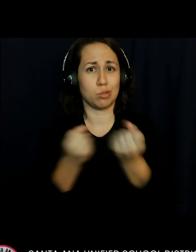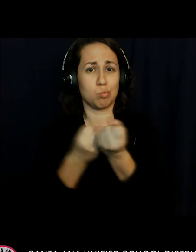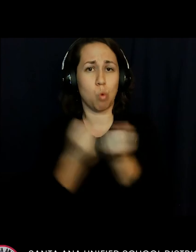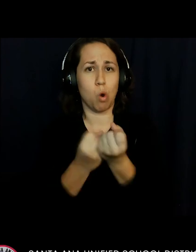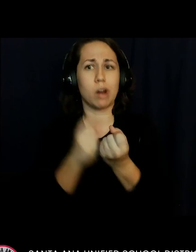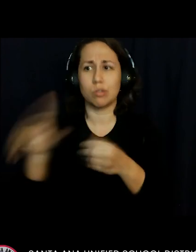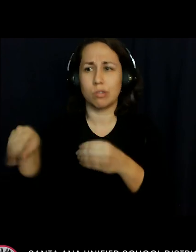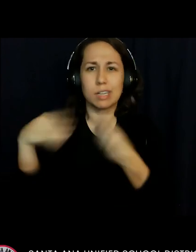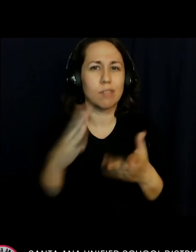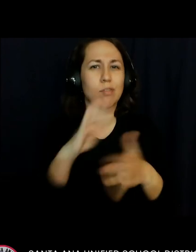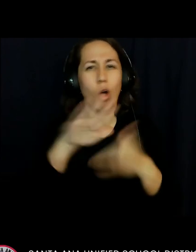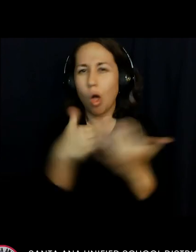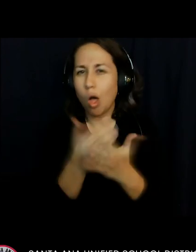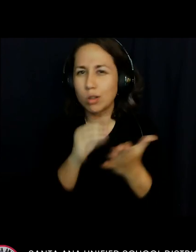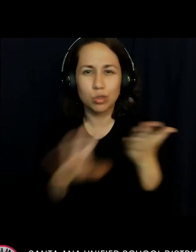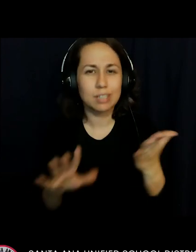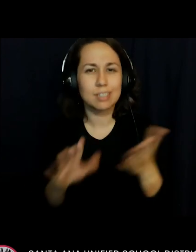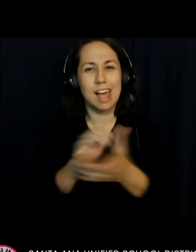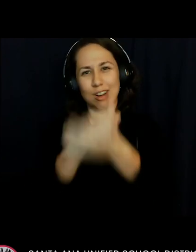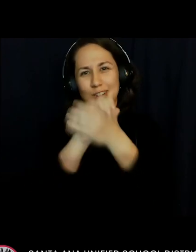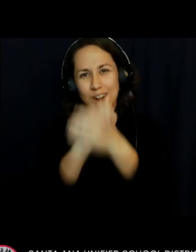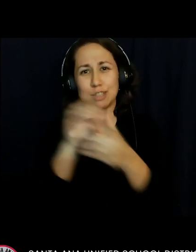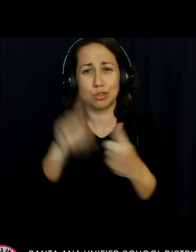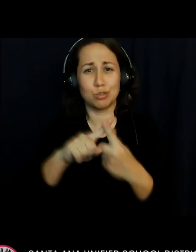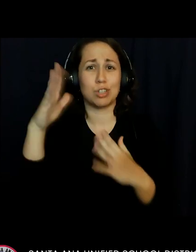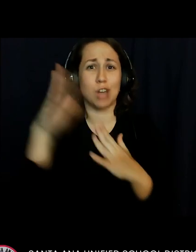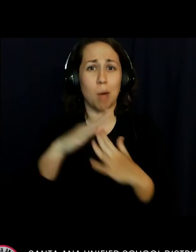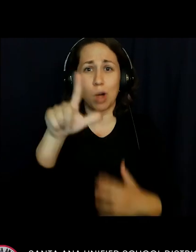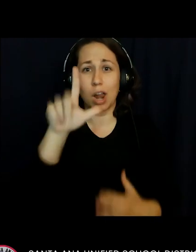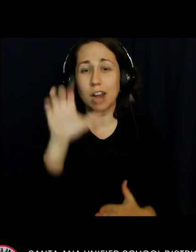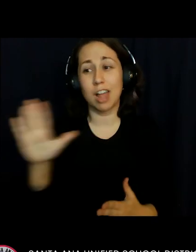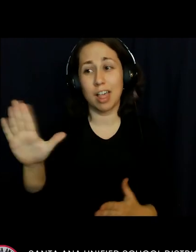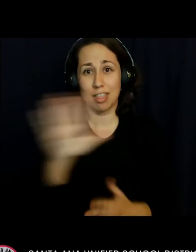y comunidad por el apoyo que han dado a todos nuestros alumnos.